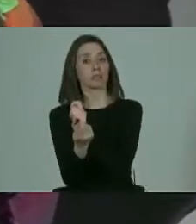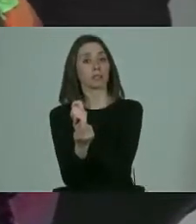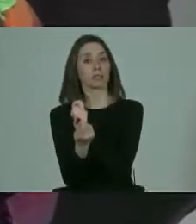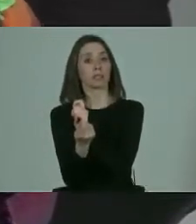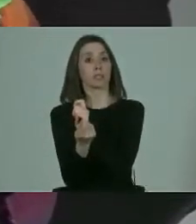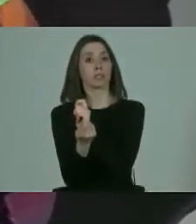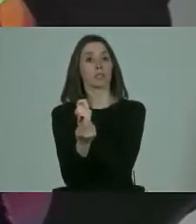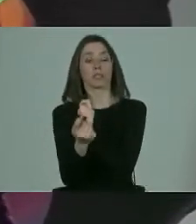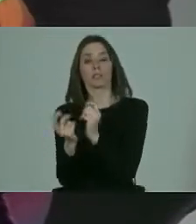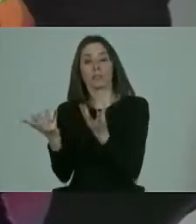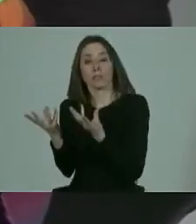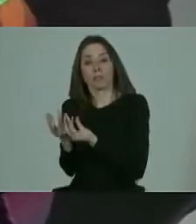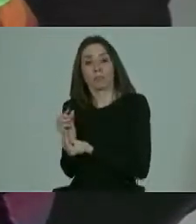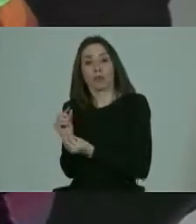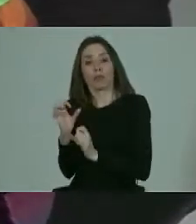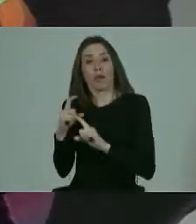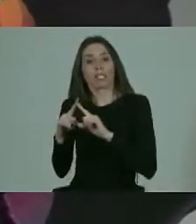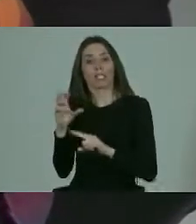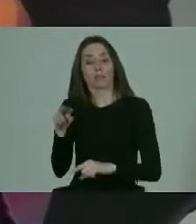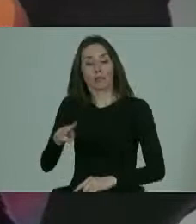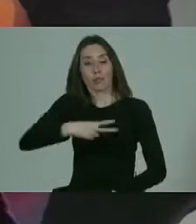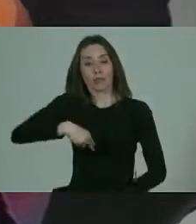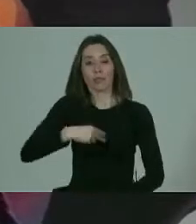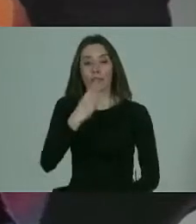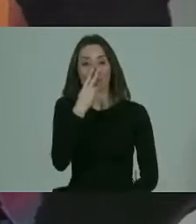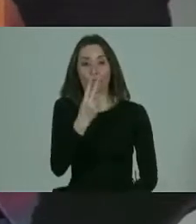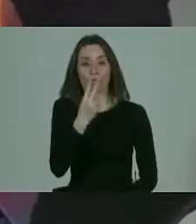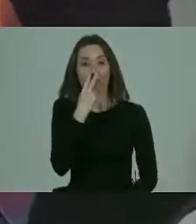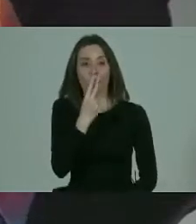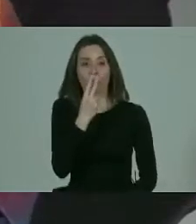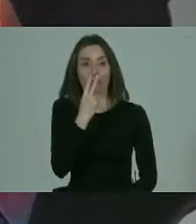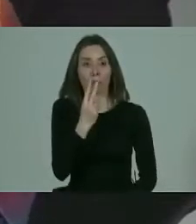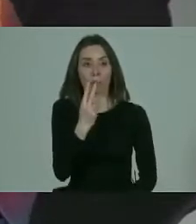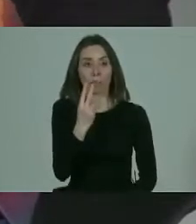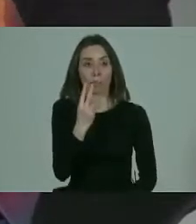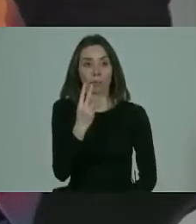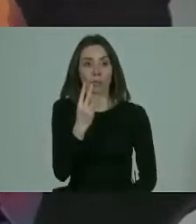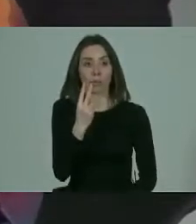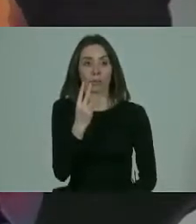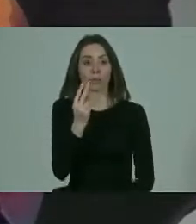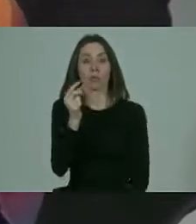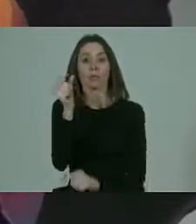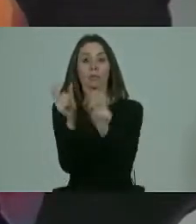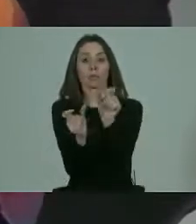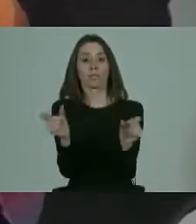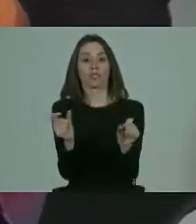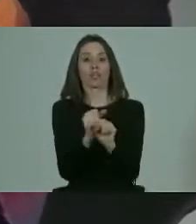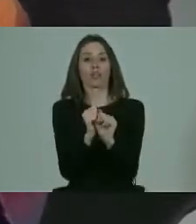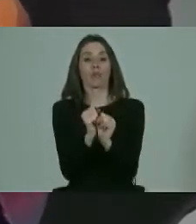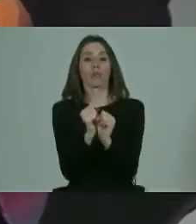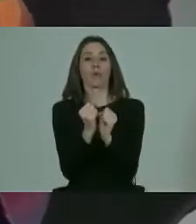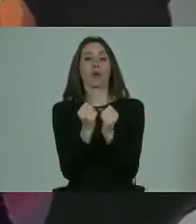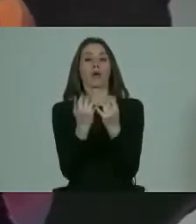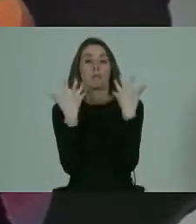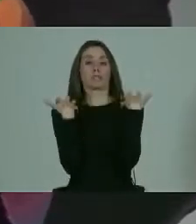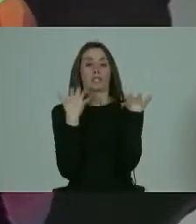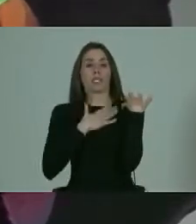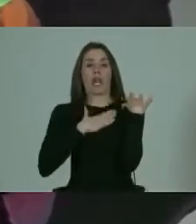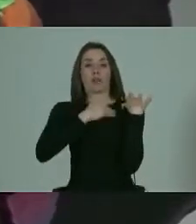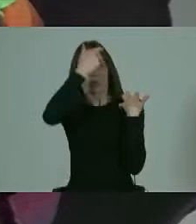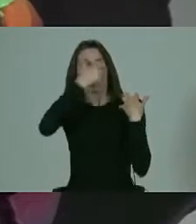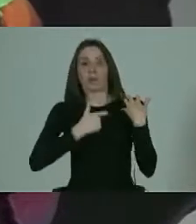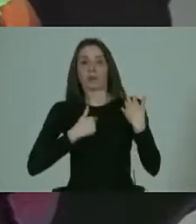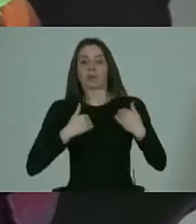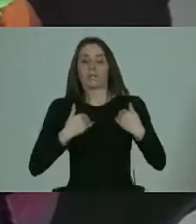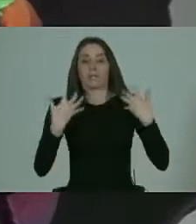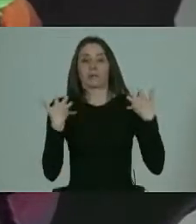excepción diría yo de lo que nosotros nos ha tocado ver el que las personas pueden hacerse cargo de sí mismo son los menos es